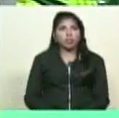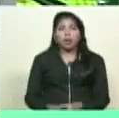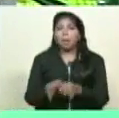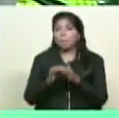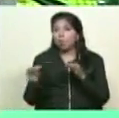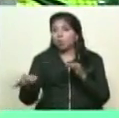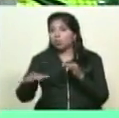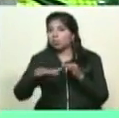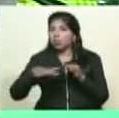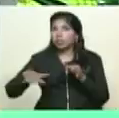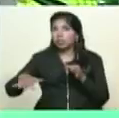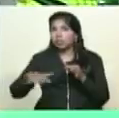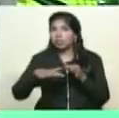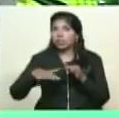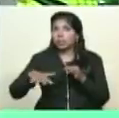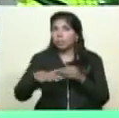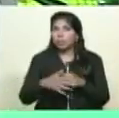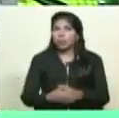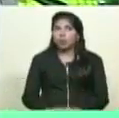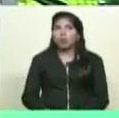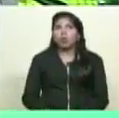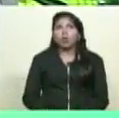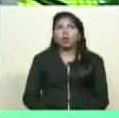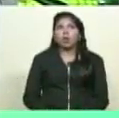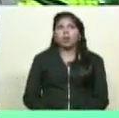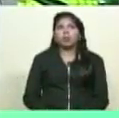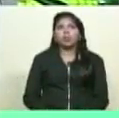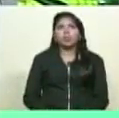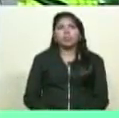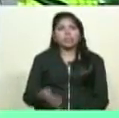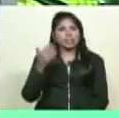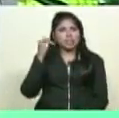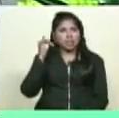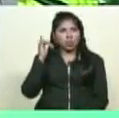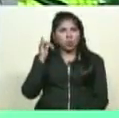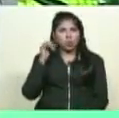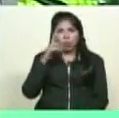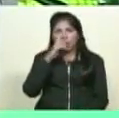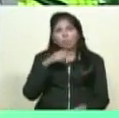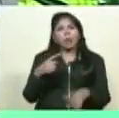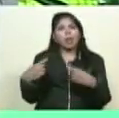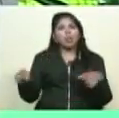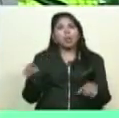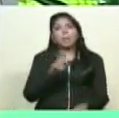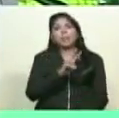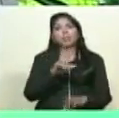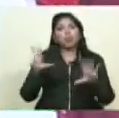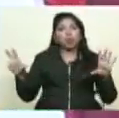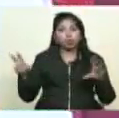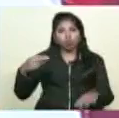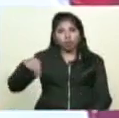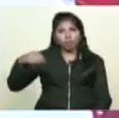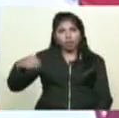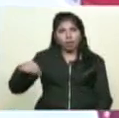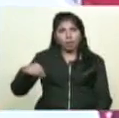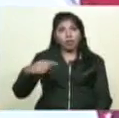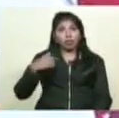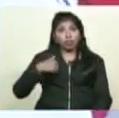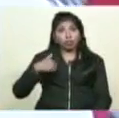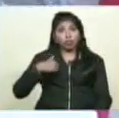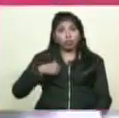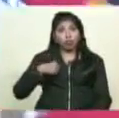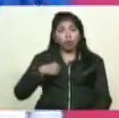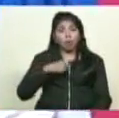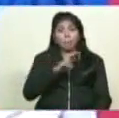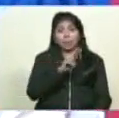municipio José Joaquín Veroes. Cumple años el 28 de noviembre. Yo cumplo años el